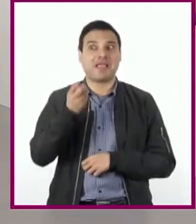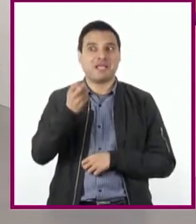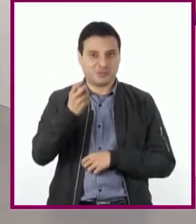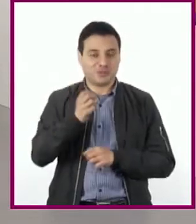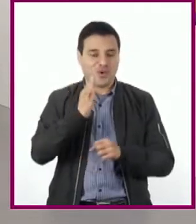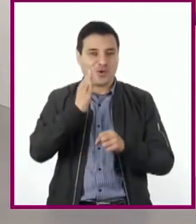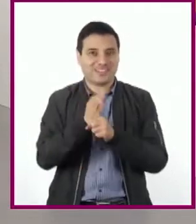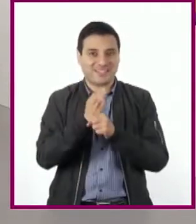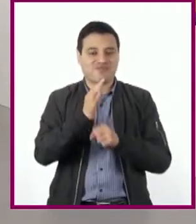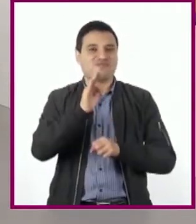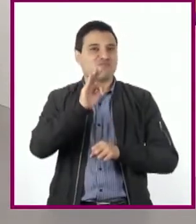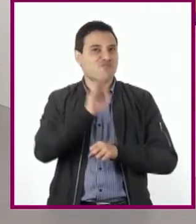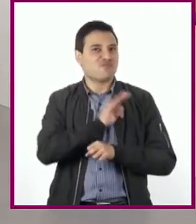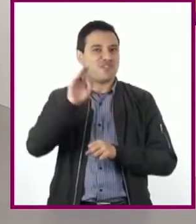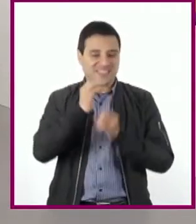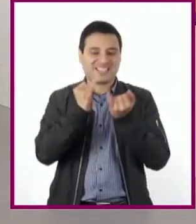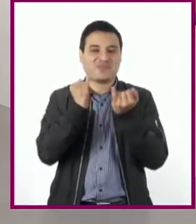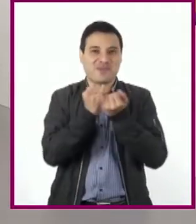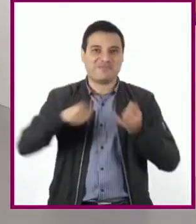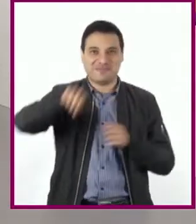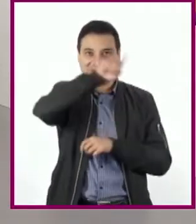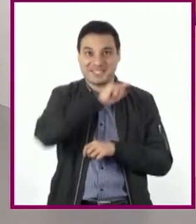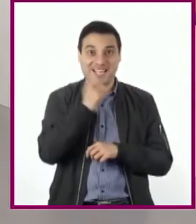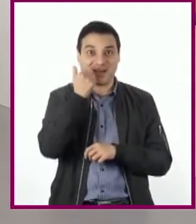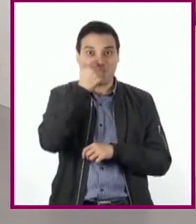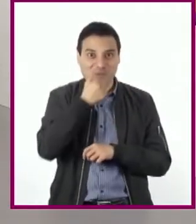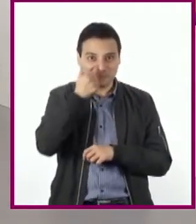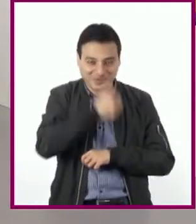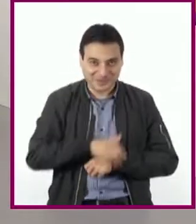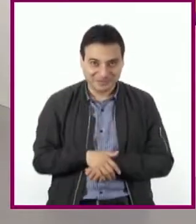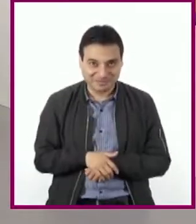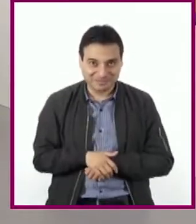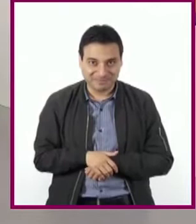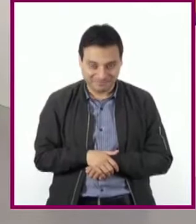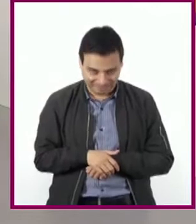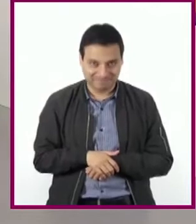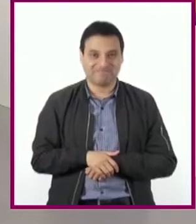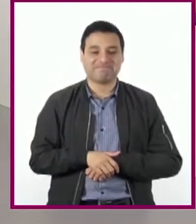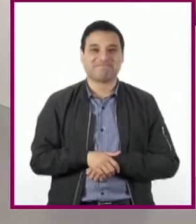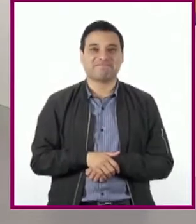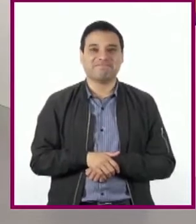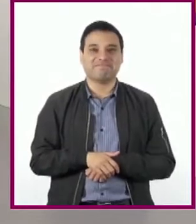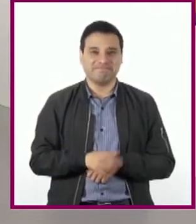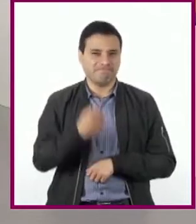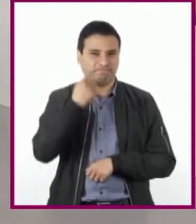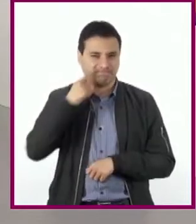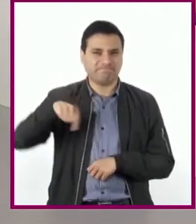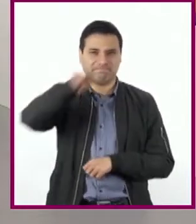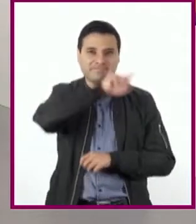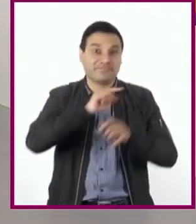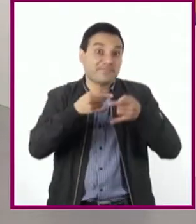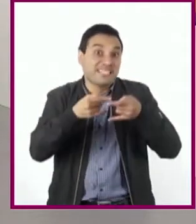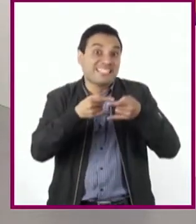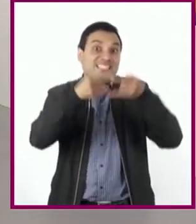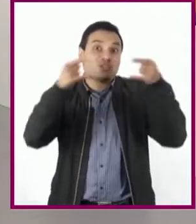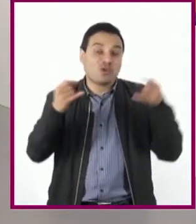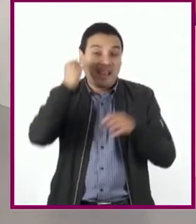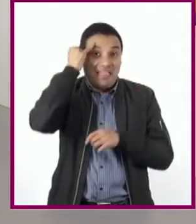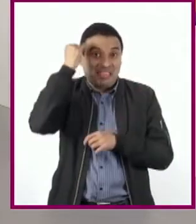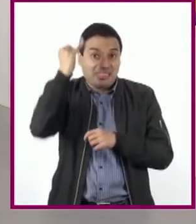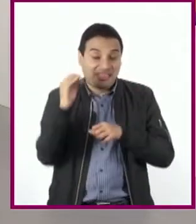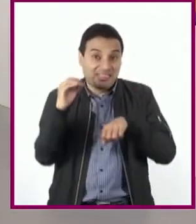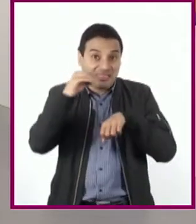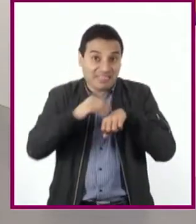en esta sesión con las y los alumnos de segundo grado, en la sesión de artes. ¡Construir una historia! ¡Sí!